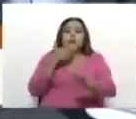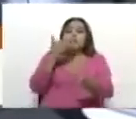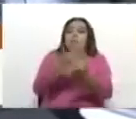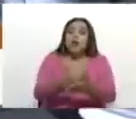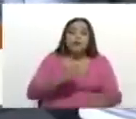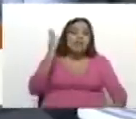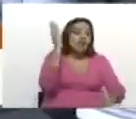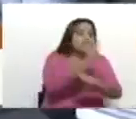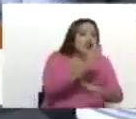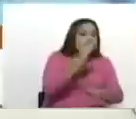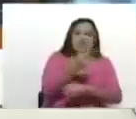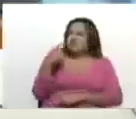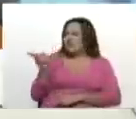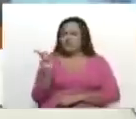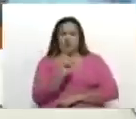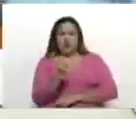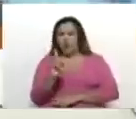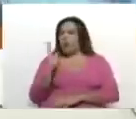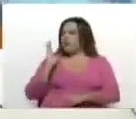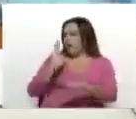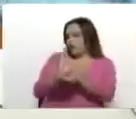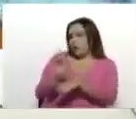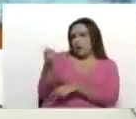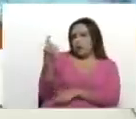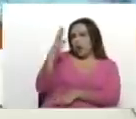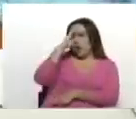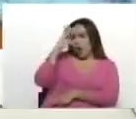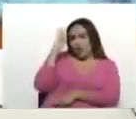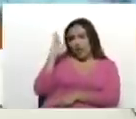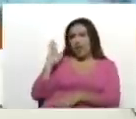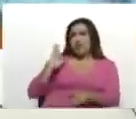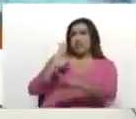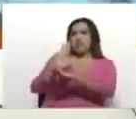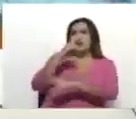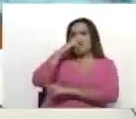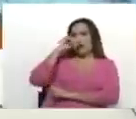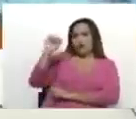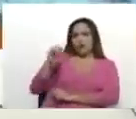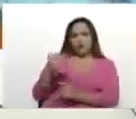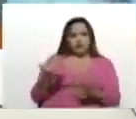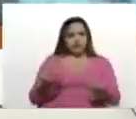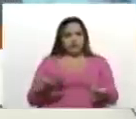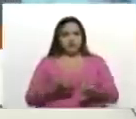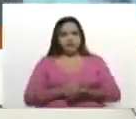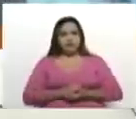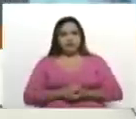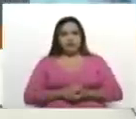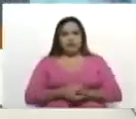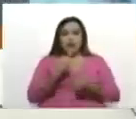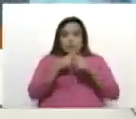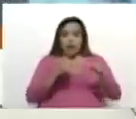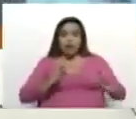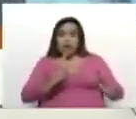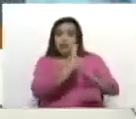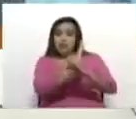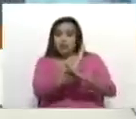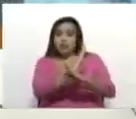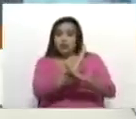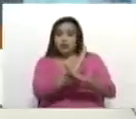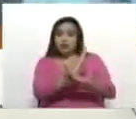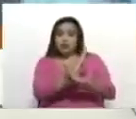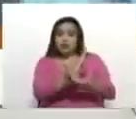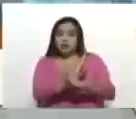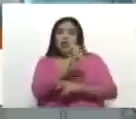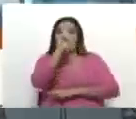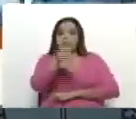sanciones y decían No eso es para sancionar a diosdado No eso es para sancionar a maduro y resultaron sancionados incluso